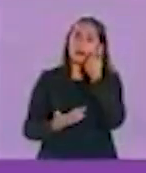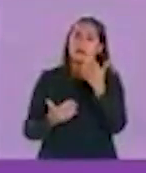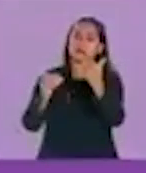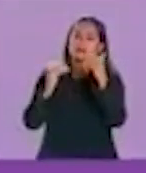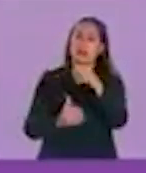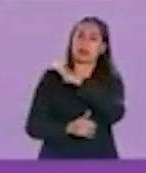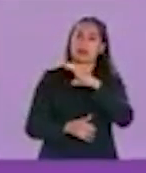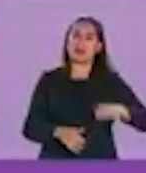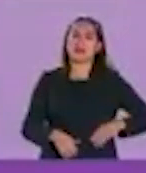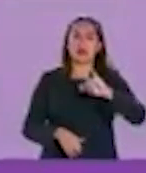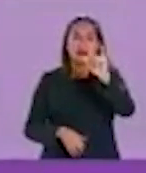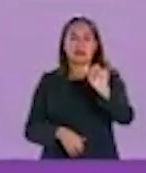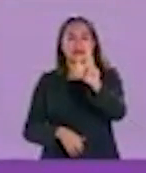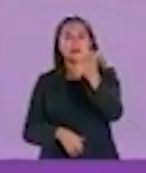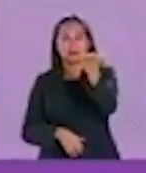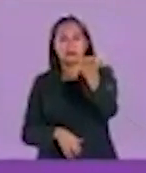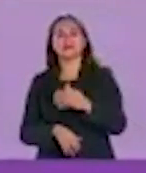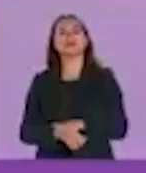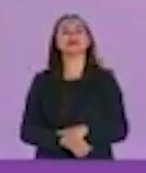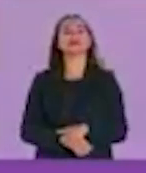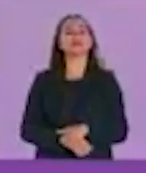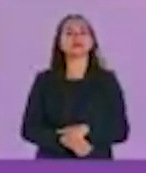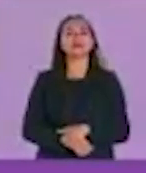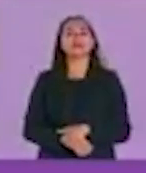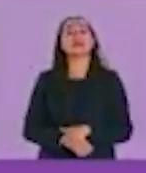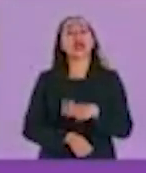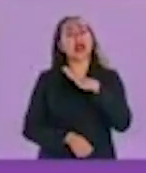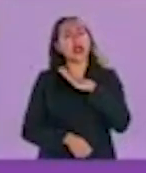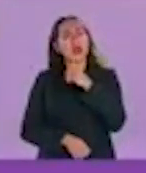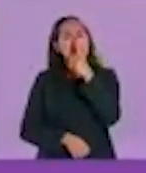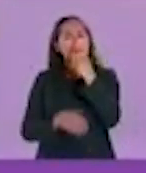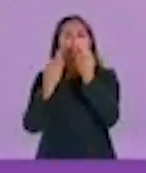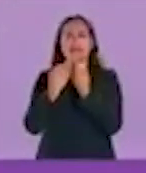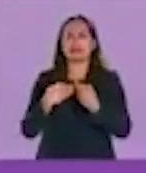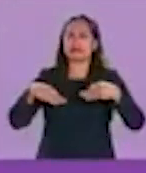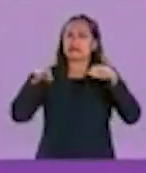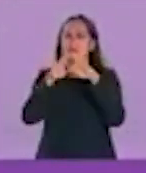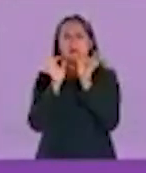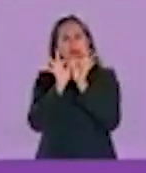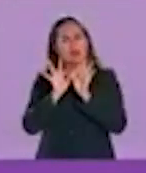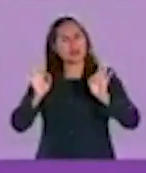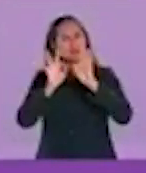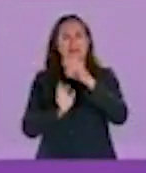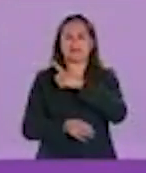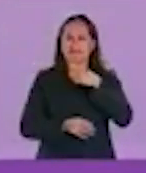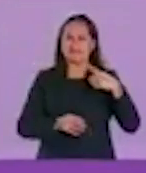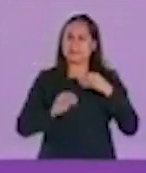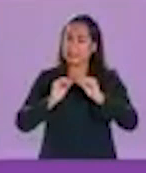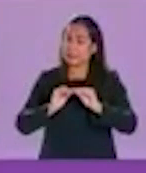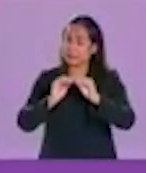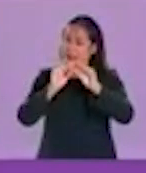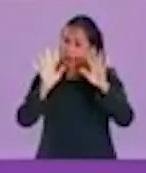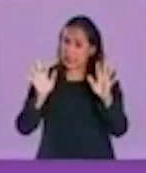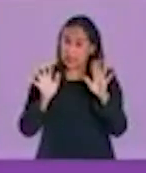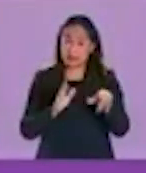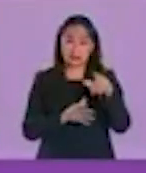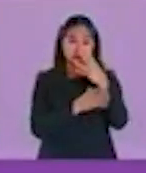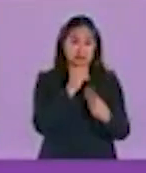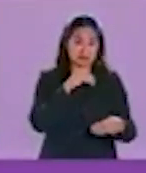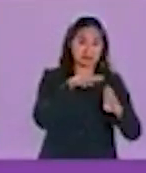es hay una parte importante que tenemos que poner en el contexto tenemos que tratarlos bien